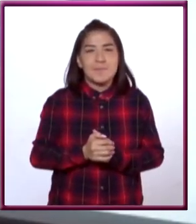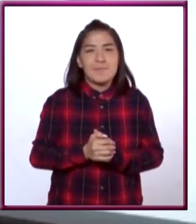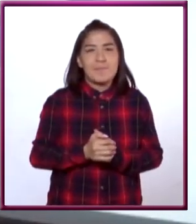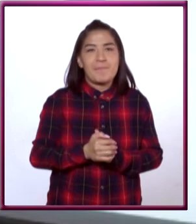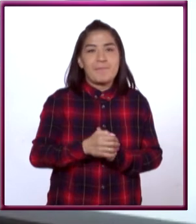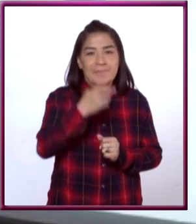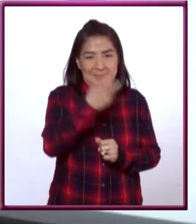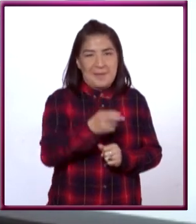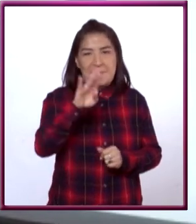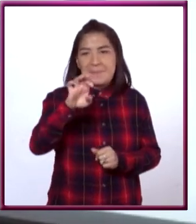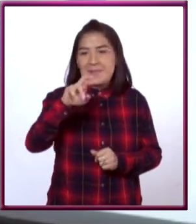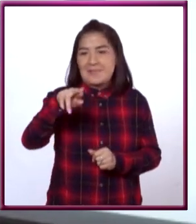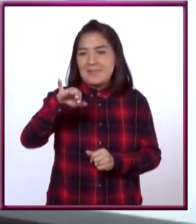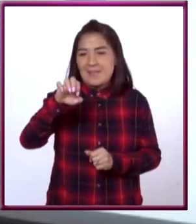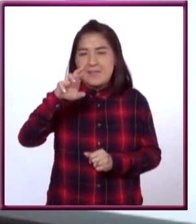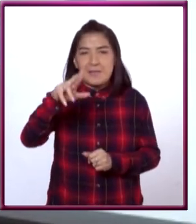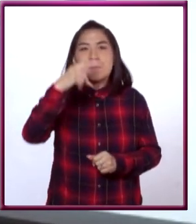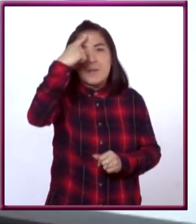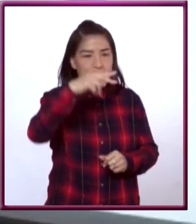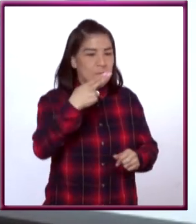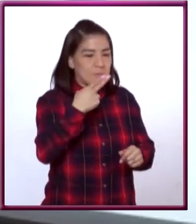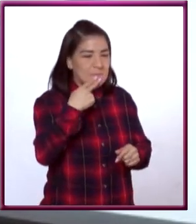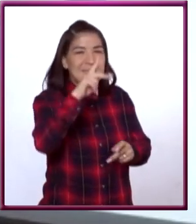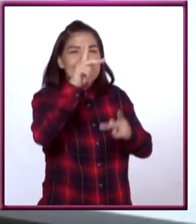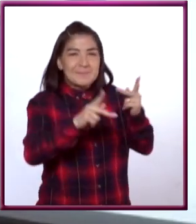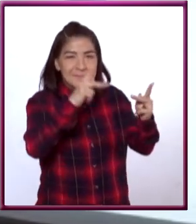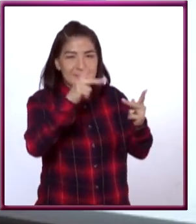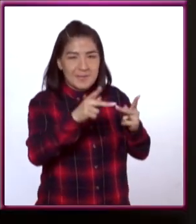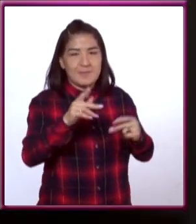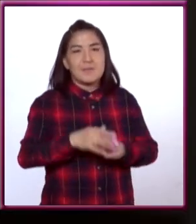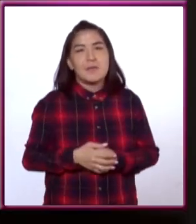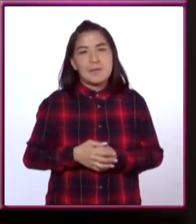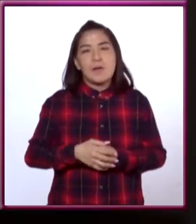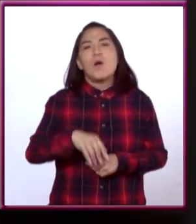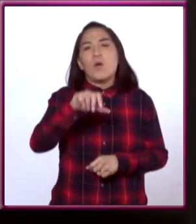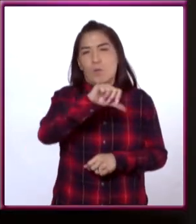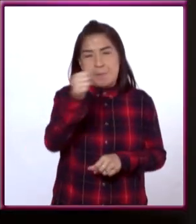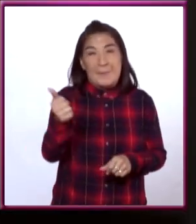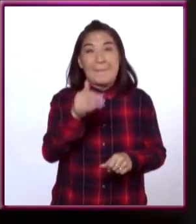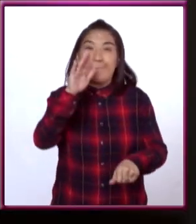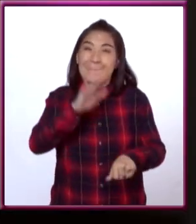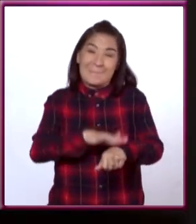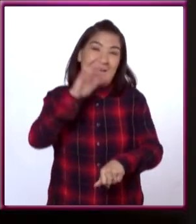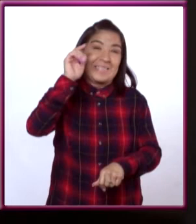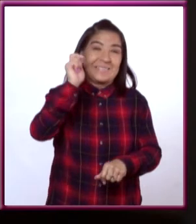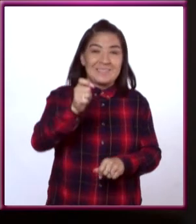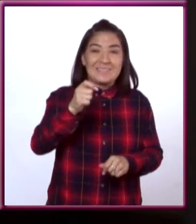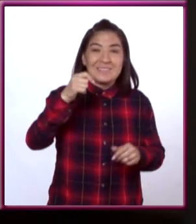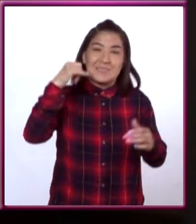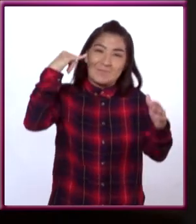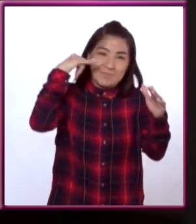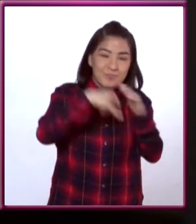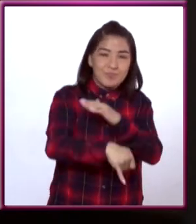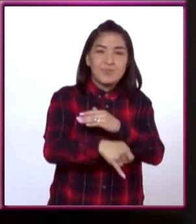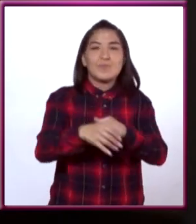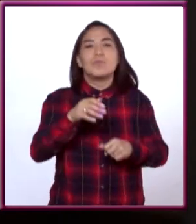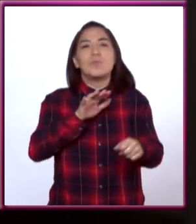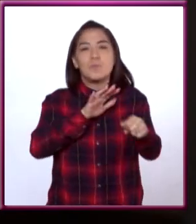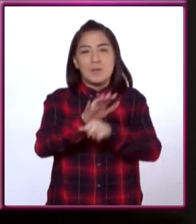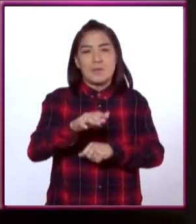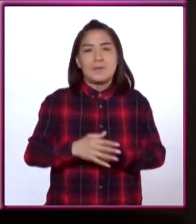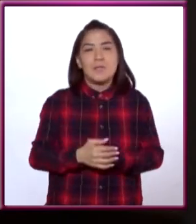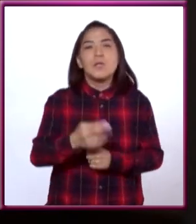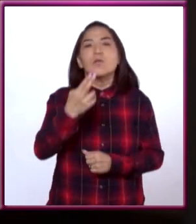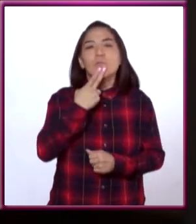este aparato en los casos que sea necesario. Y bueno, si nos vamos al extremo de las superficies ópticas,